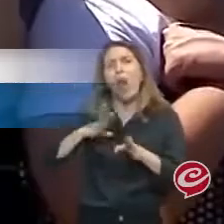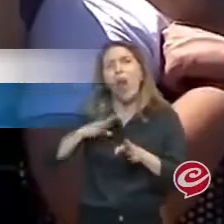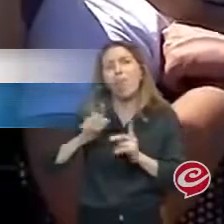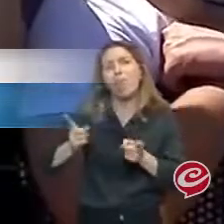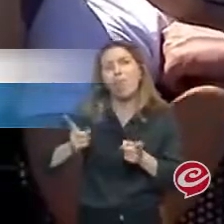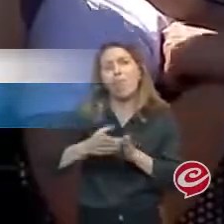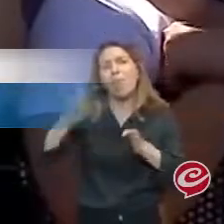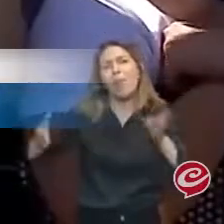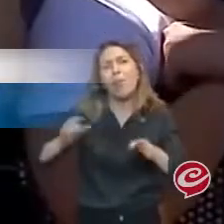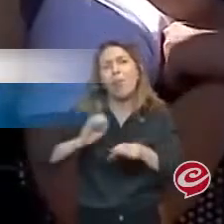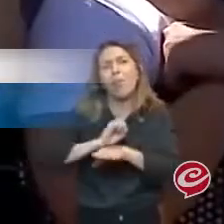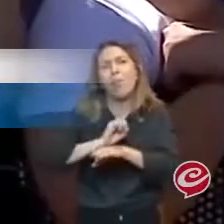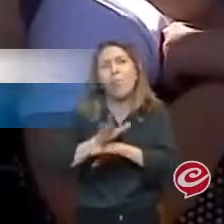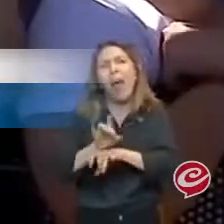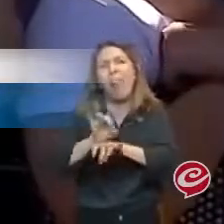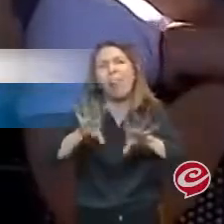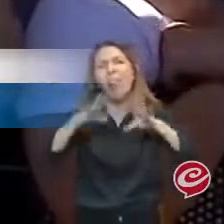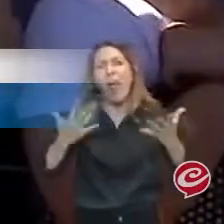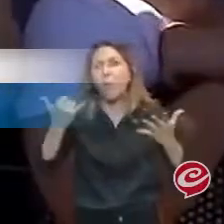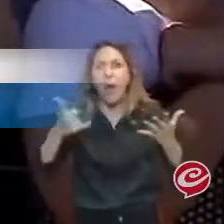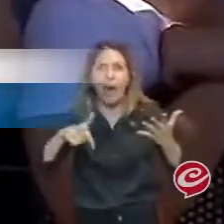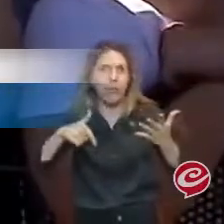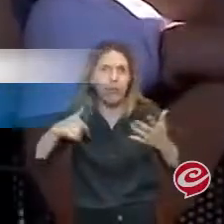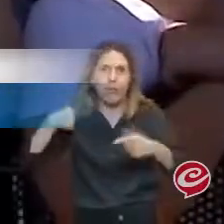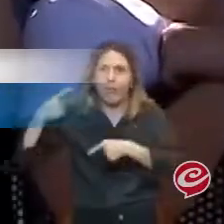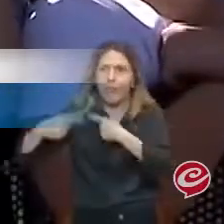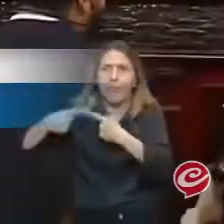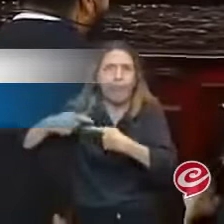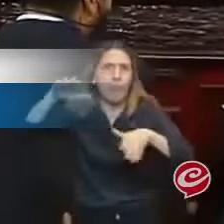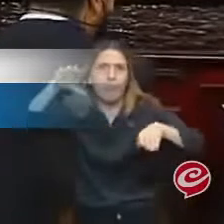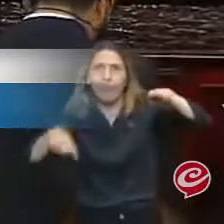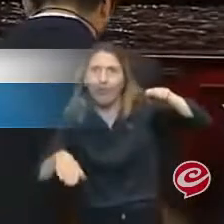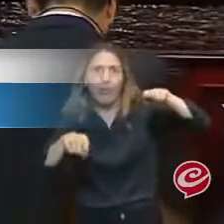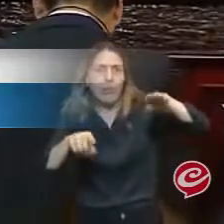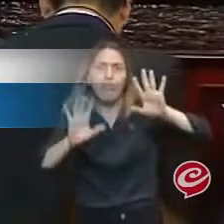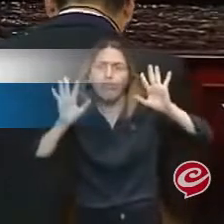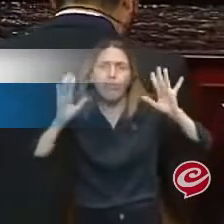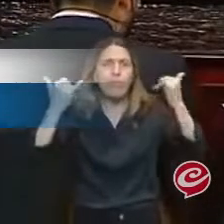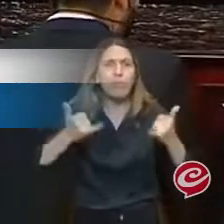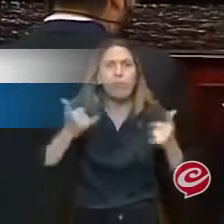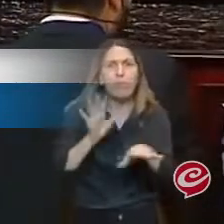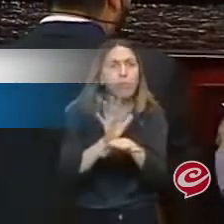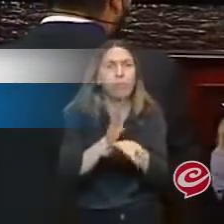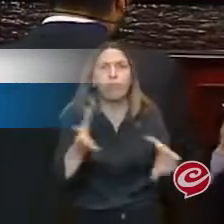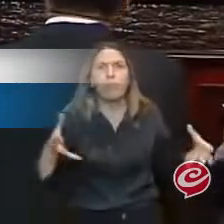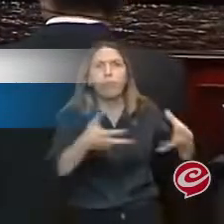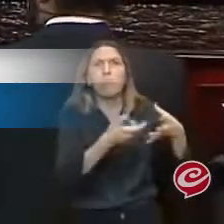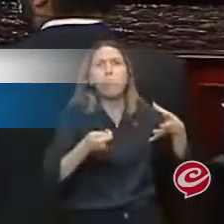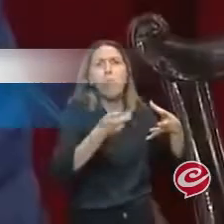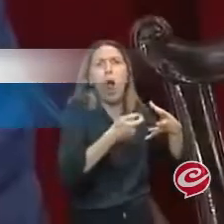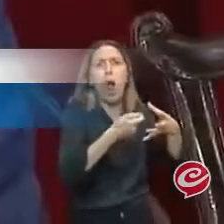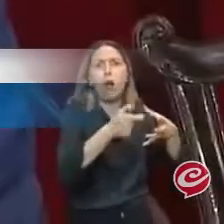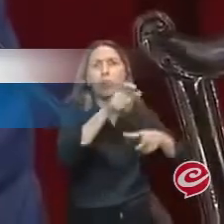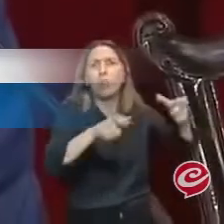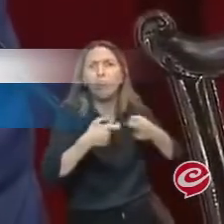si nos quedamos con simplemente el macrismo, lo que pasa es que el macrismo fue devastador para la gente, ¿no? Porque dicho por